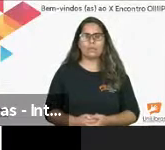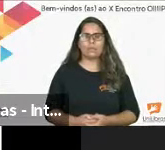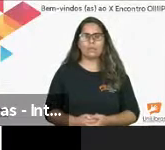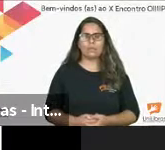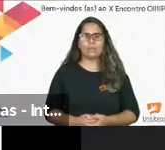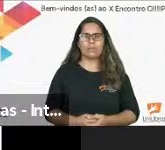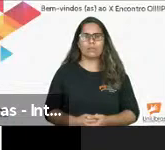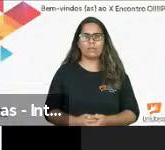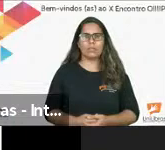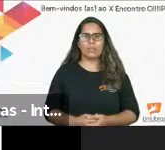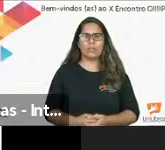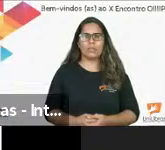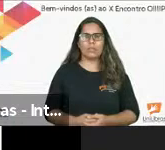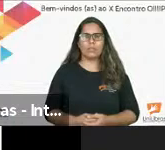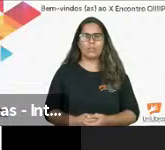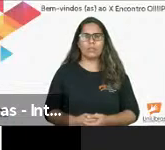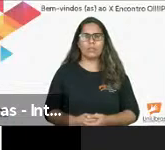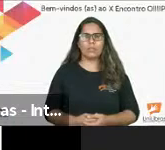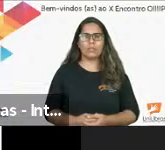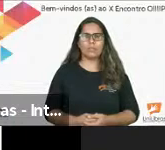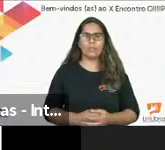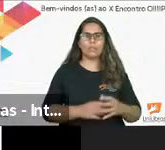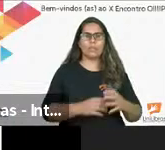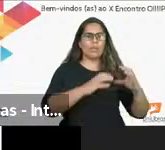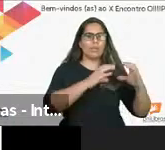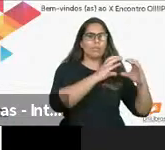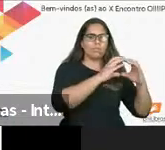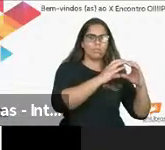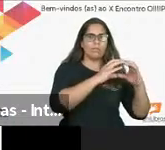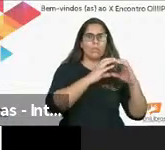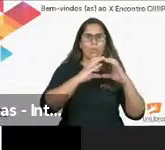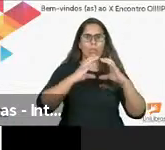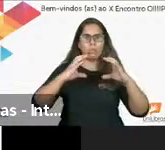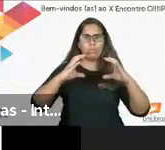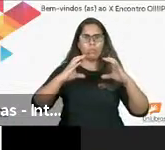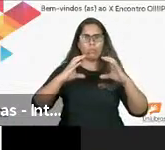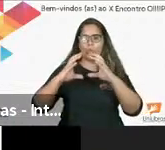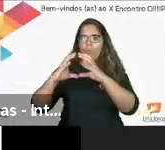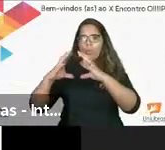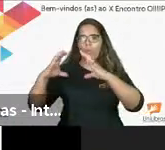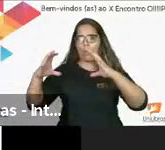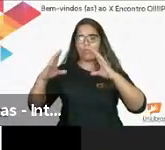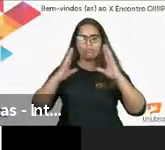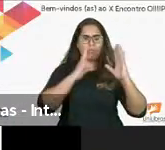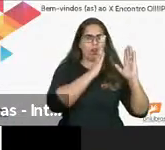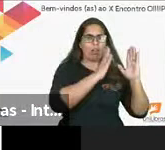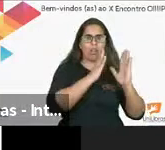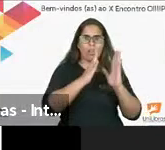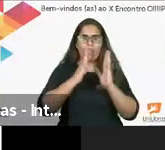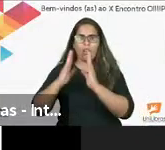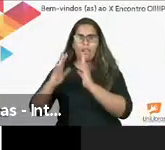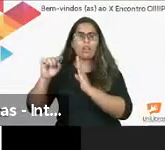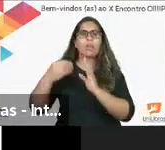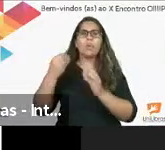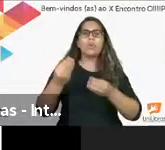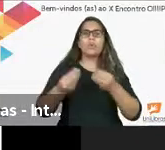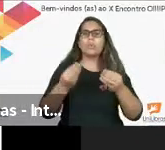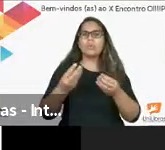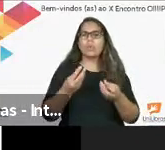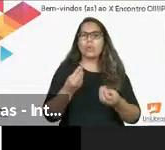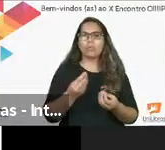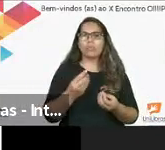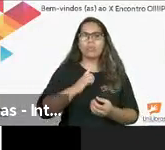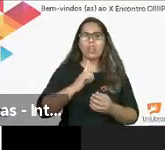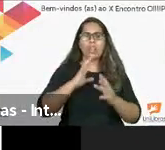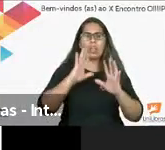Y la hice en la mañana, este monito, pensando en cómo graficar esta cuestión.